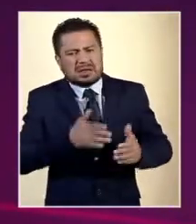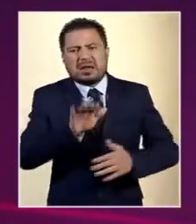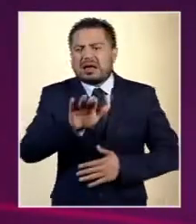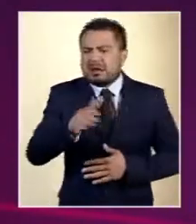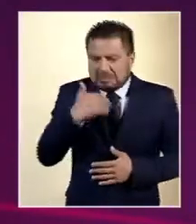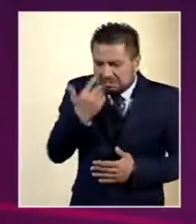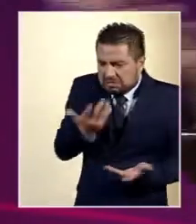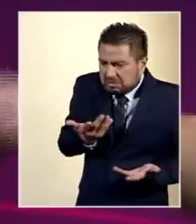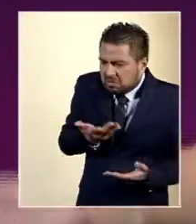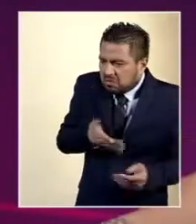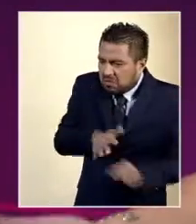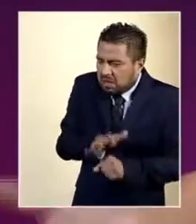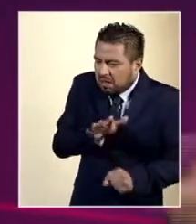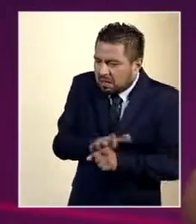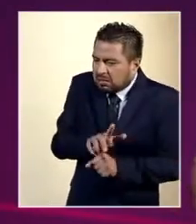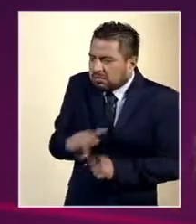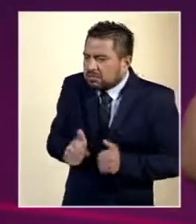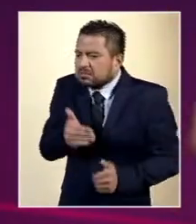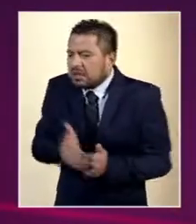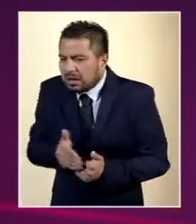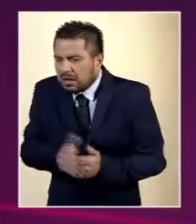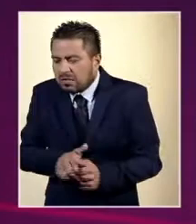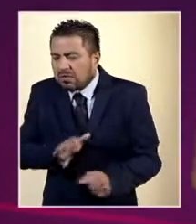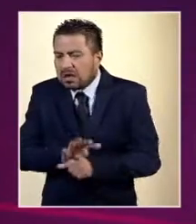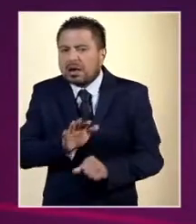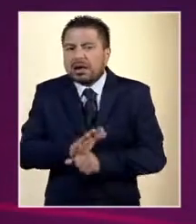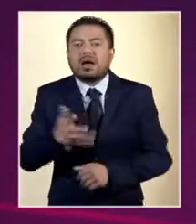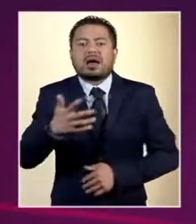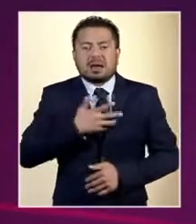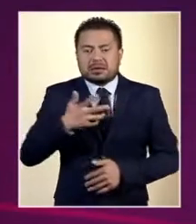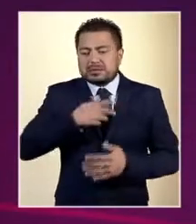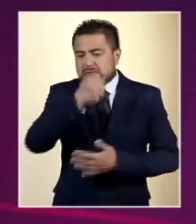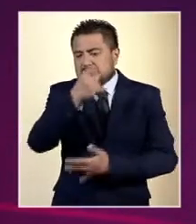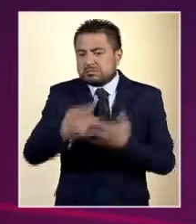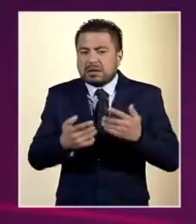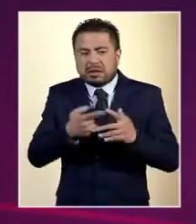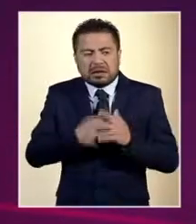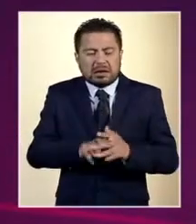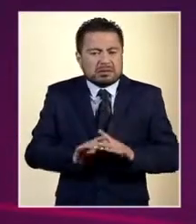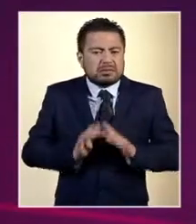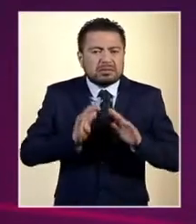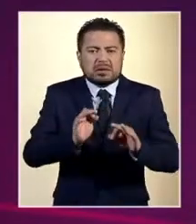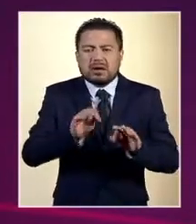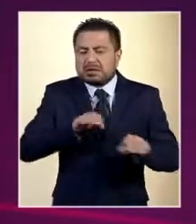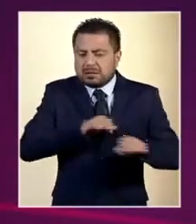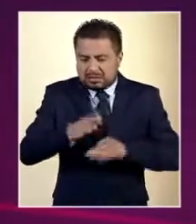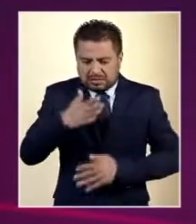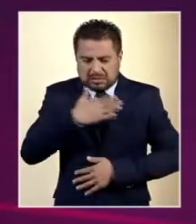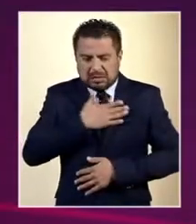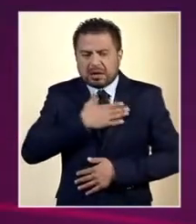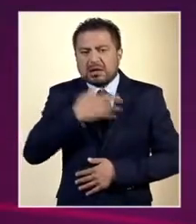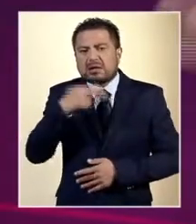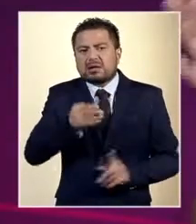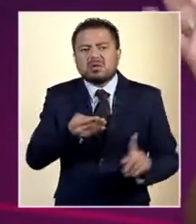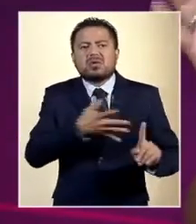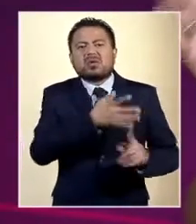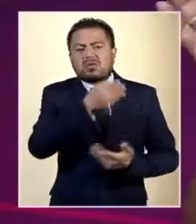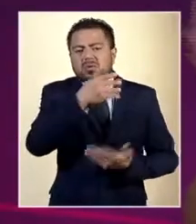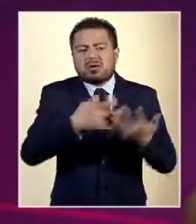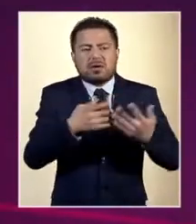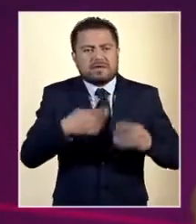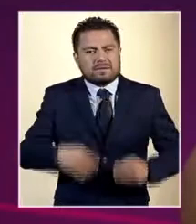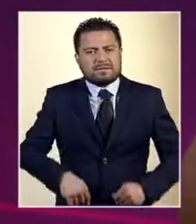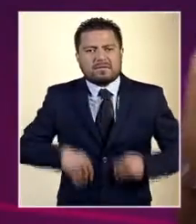ahora qué quieres, no? O sea, ¿qué sigue? Y tenemos una siguiente parte de nuestro trabajo que llamamos opción de